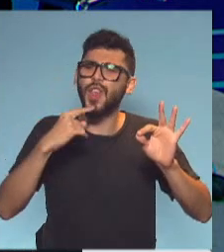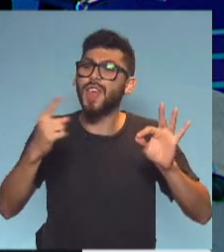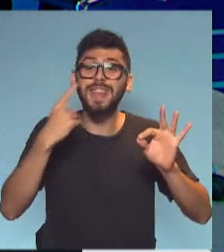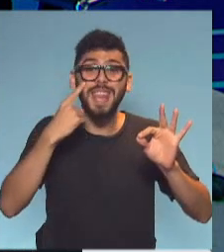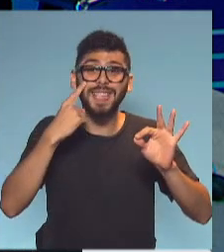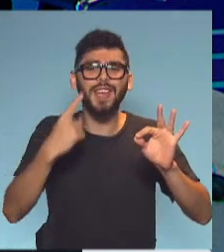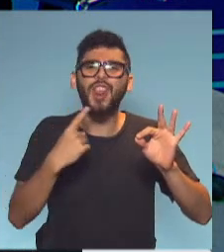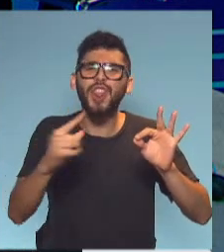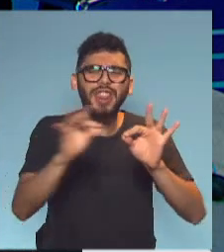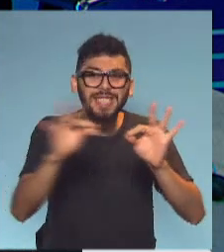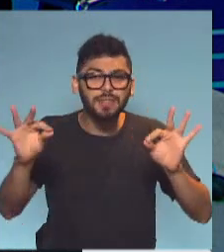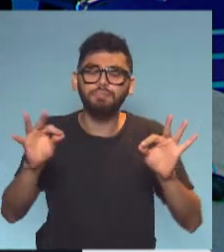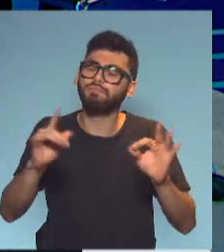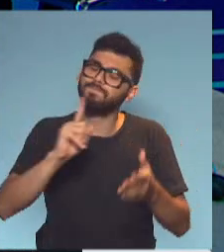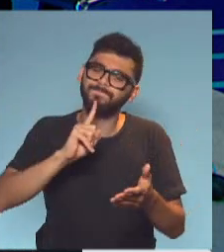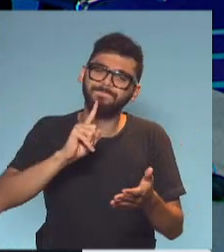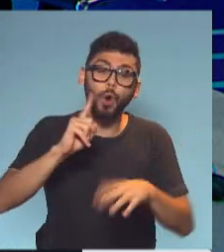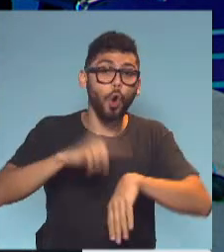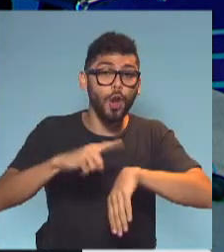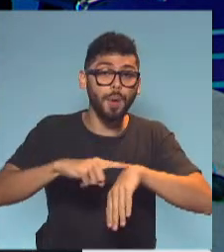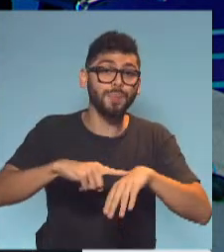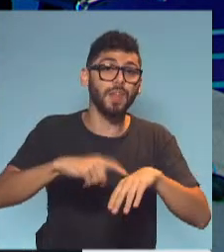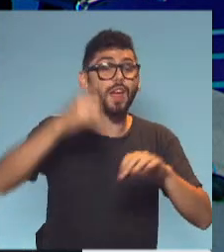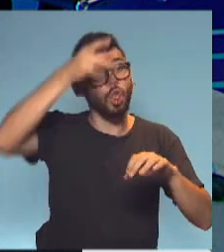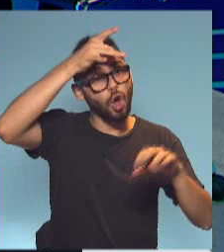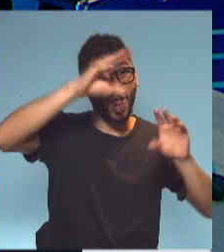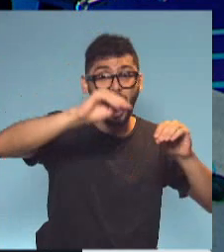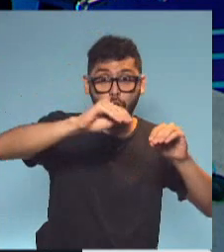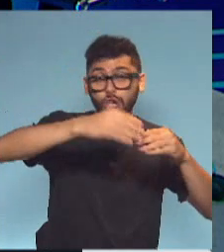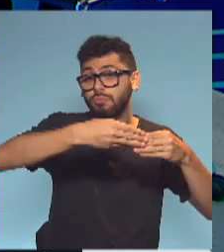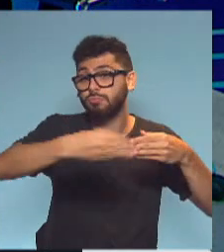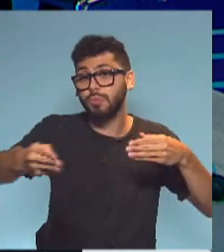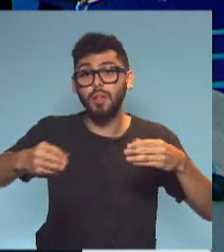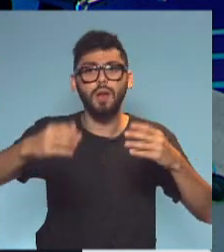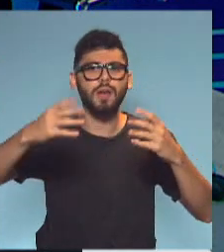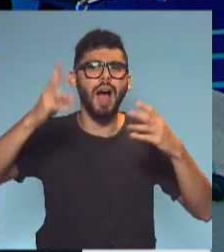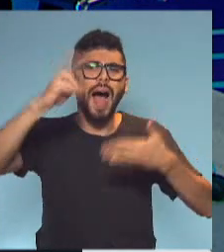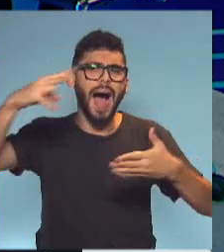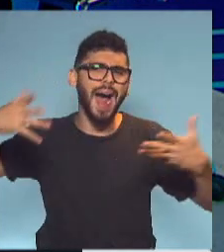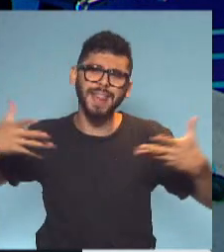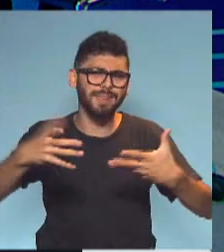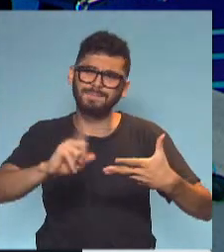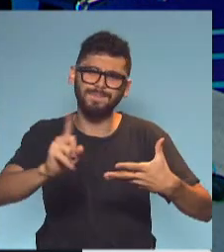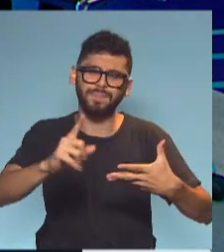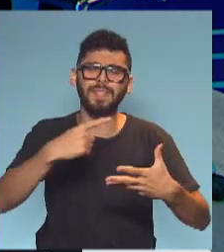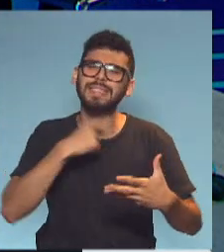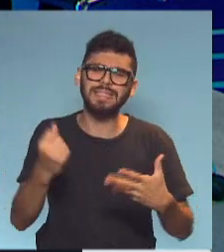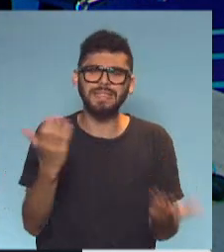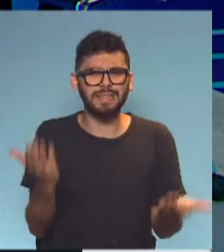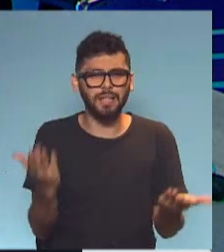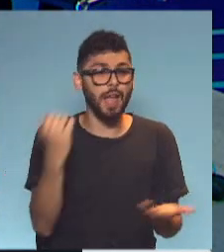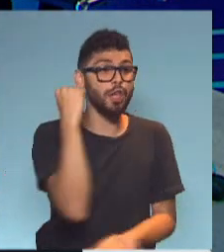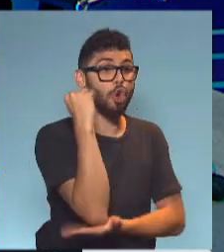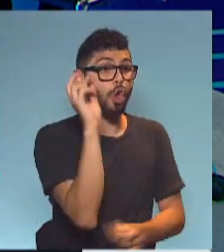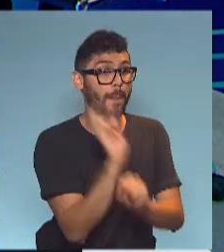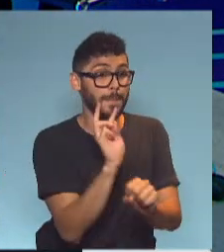fue decidir la restricción del horario a las 0 horas y prohibir manifestaciones artísticas. Buscamos el equilibrio entre cuidar la salud y la